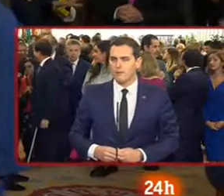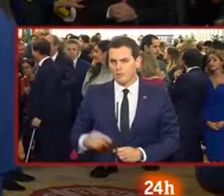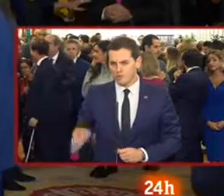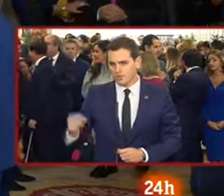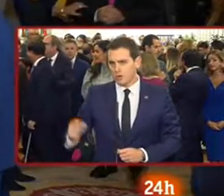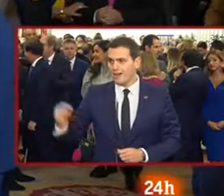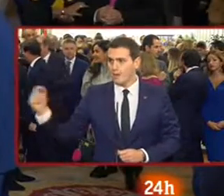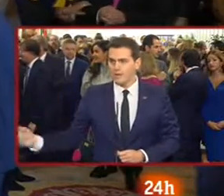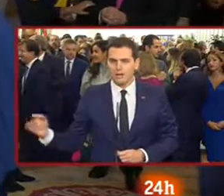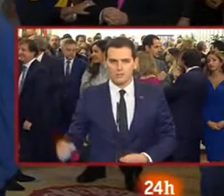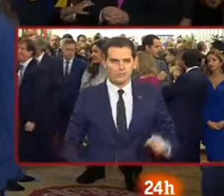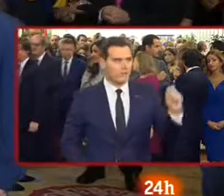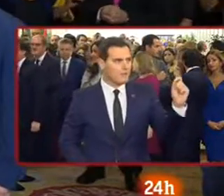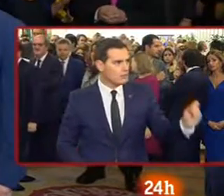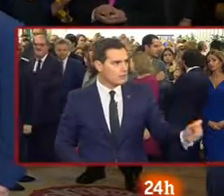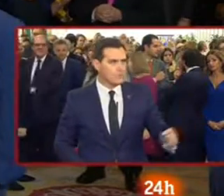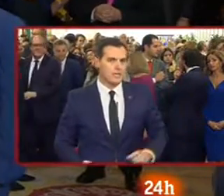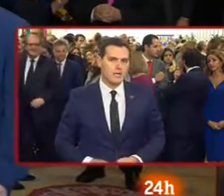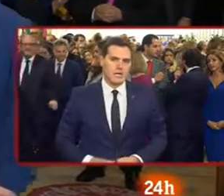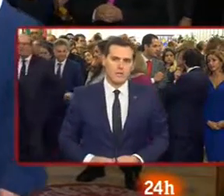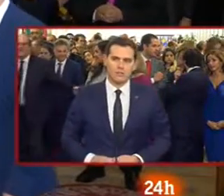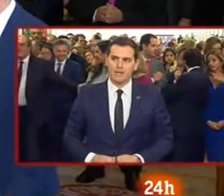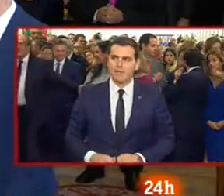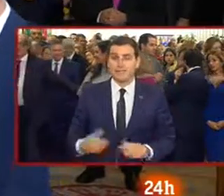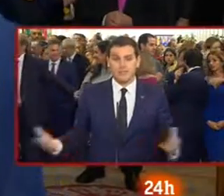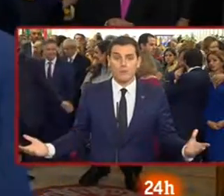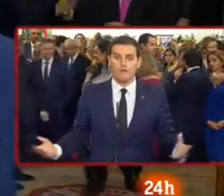reforma, pero insisto, no para romper la Constitución ni para contentar